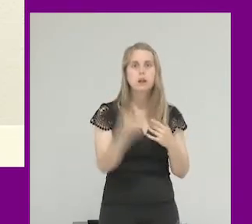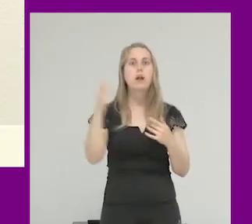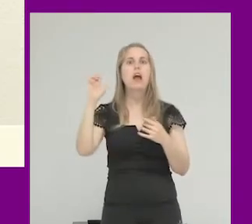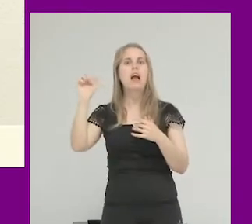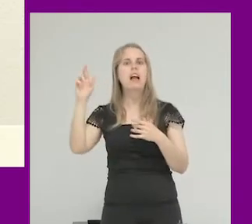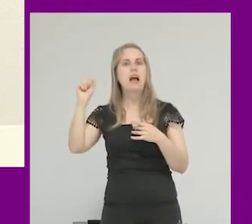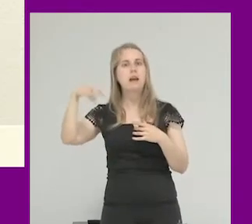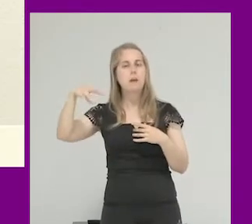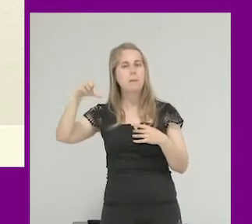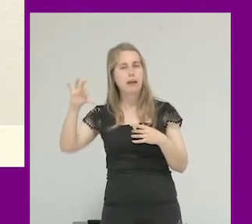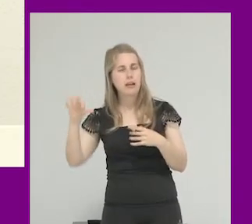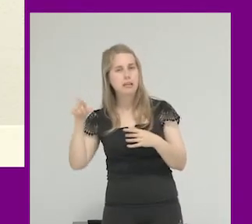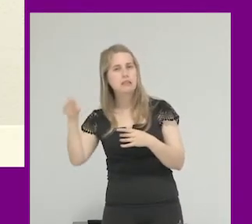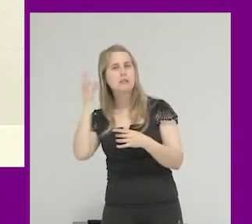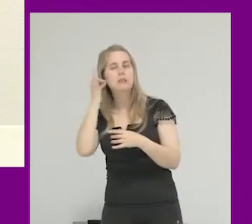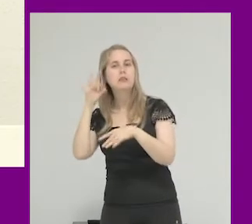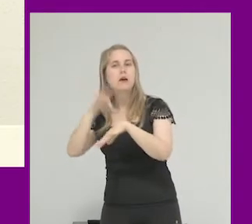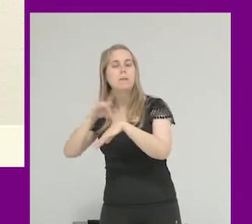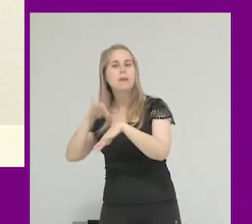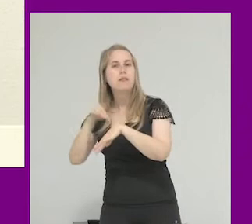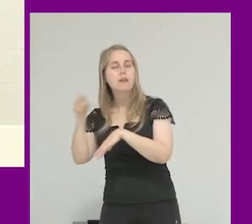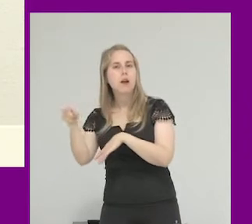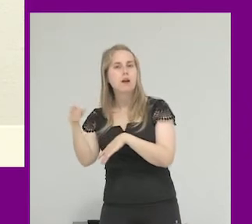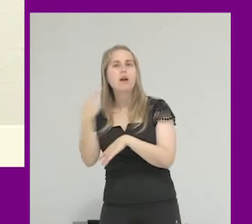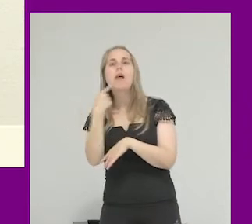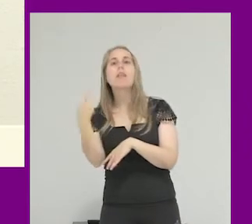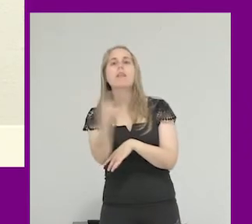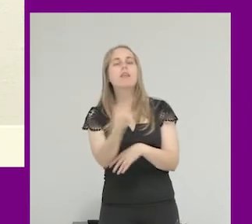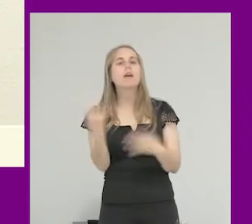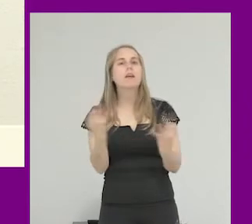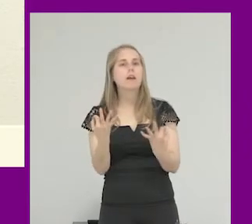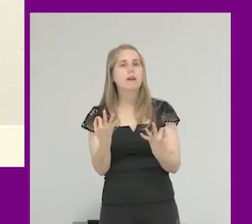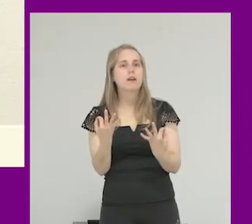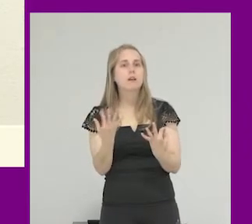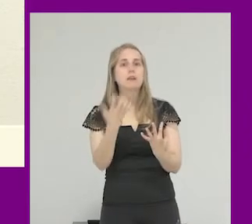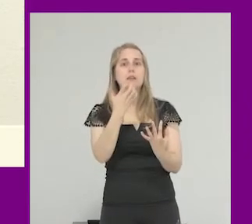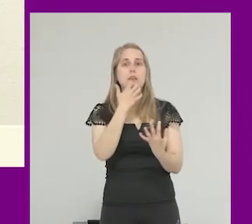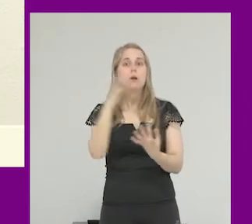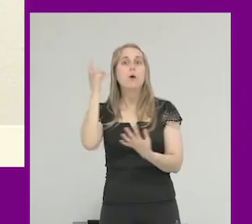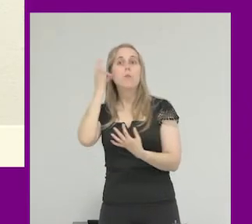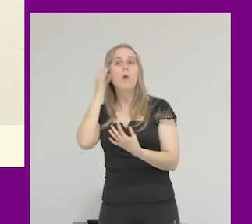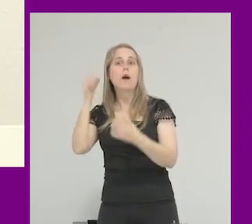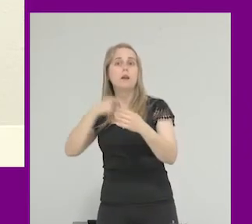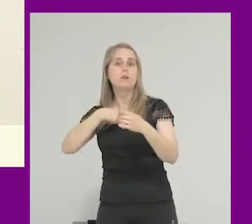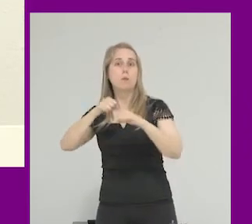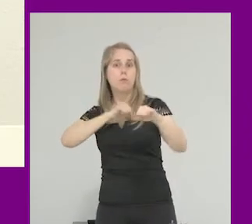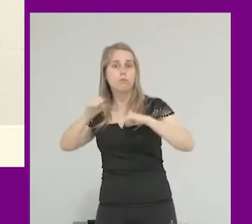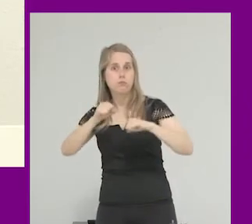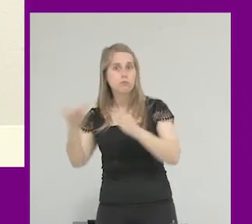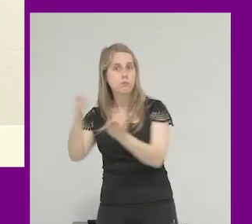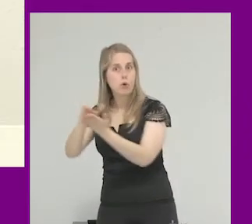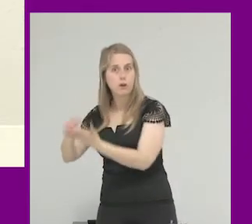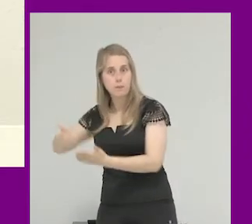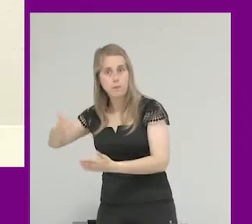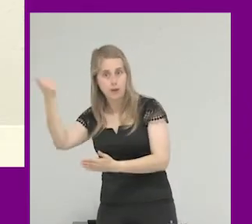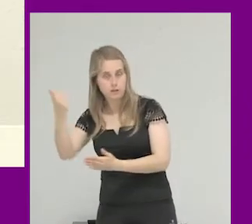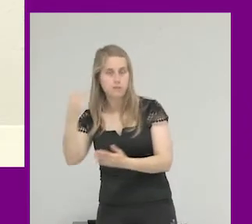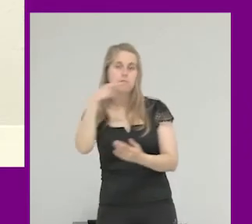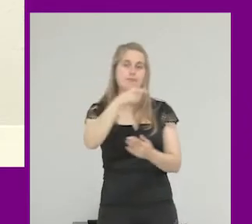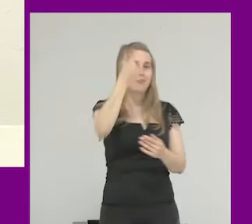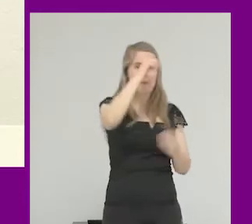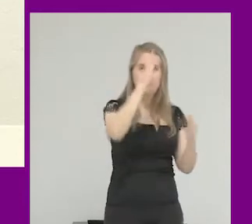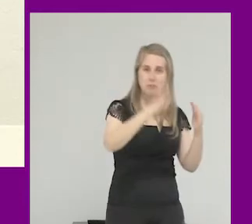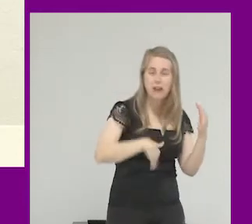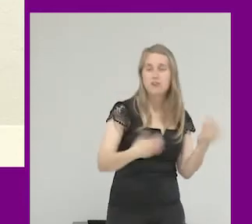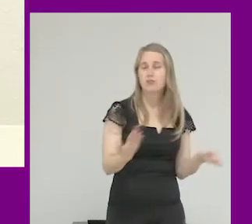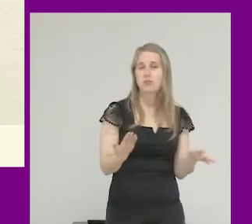conocida médica, dice que se mueren más mujeres de infarto de miocardio que hombres,